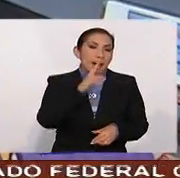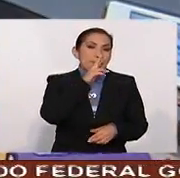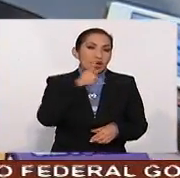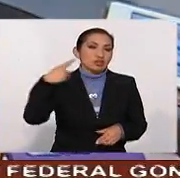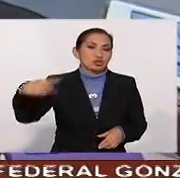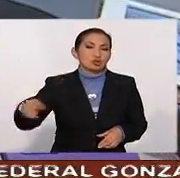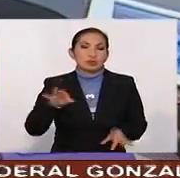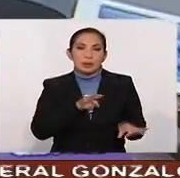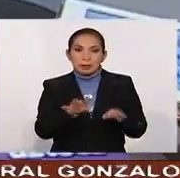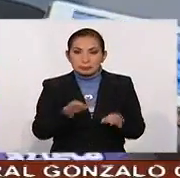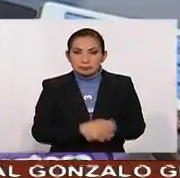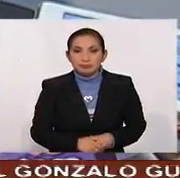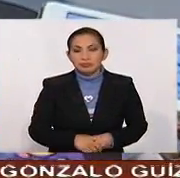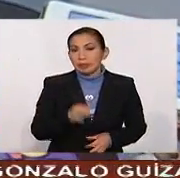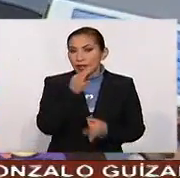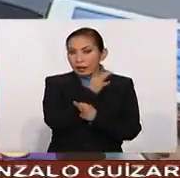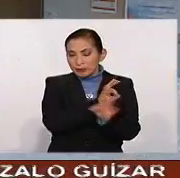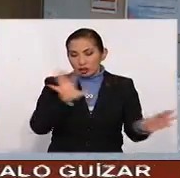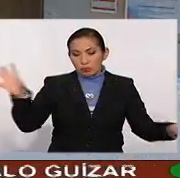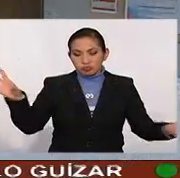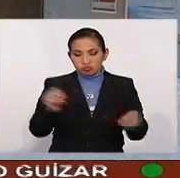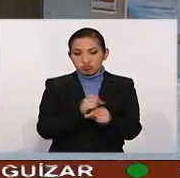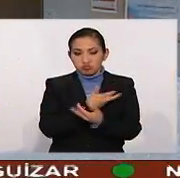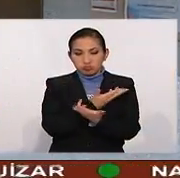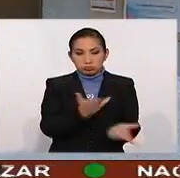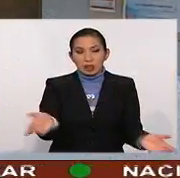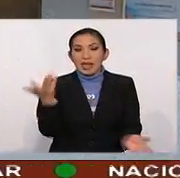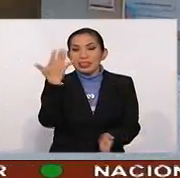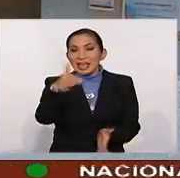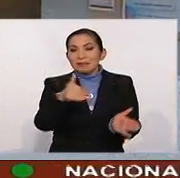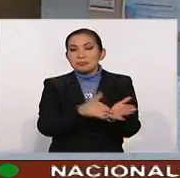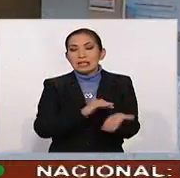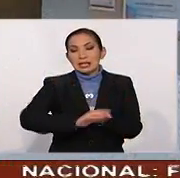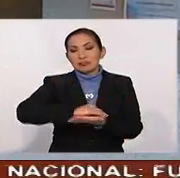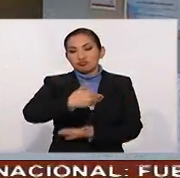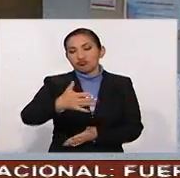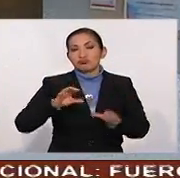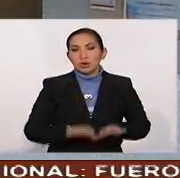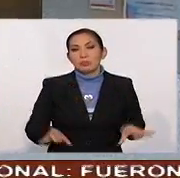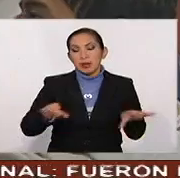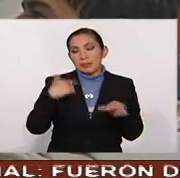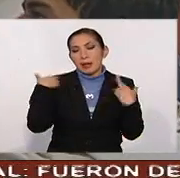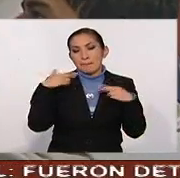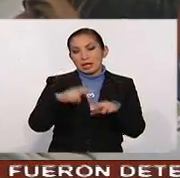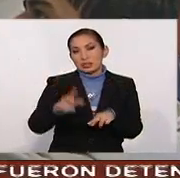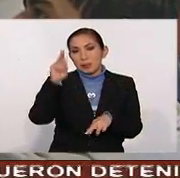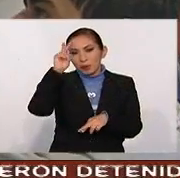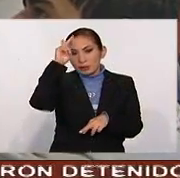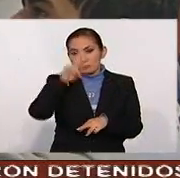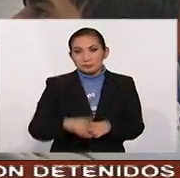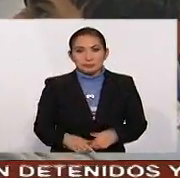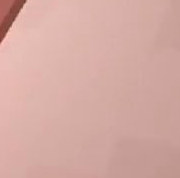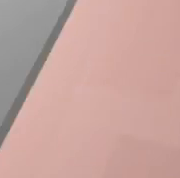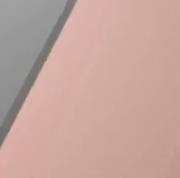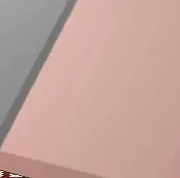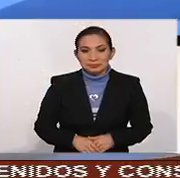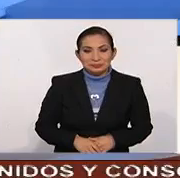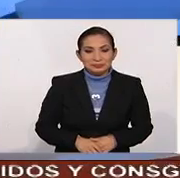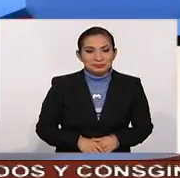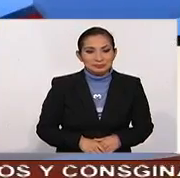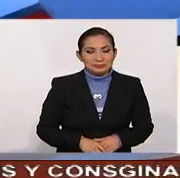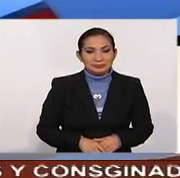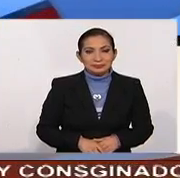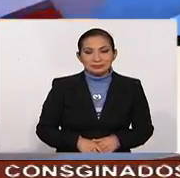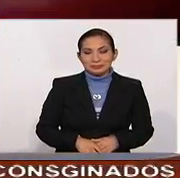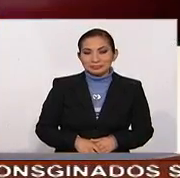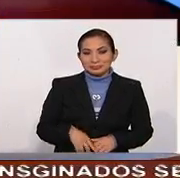sus funciones. Informó que en total se van a entregar 10,000 equipos para los profesores del Politécnico.